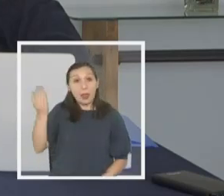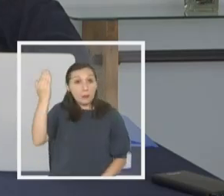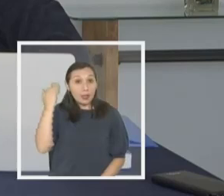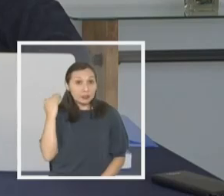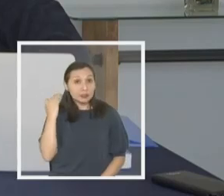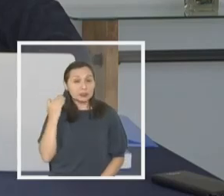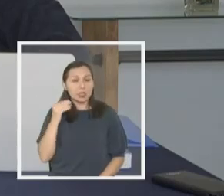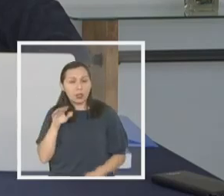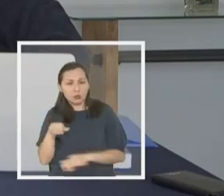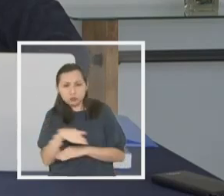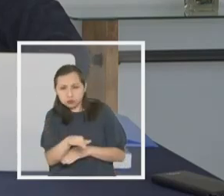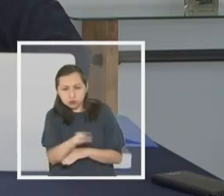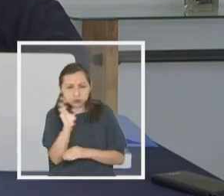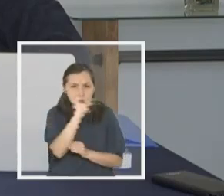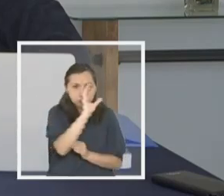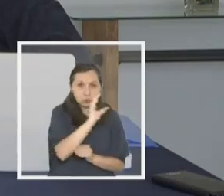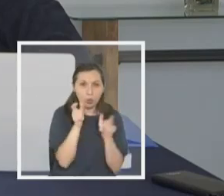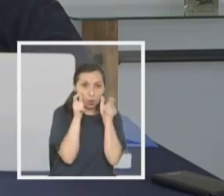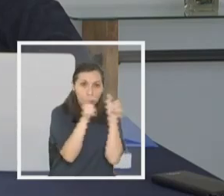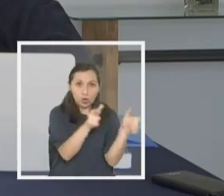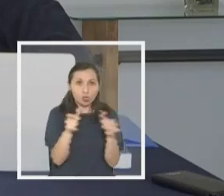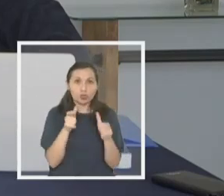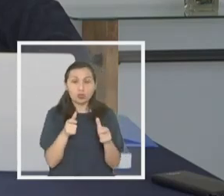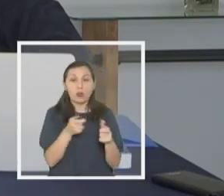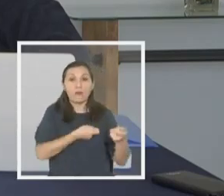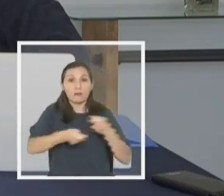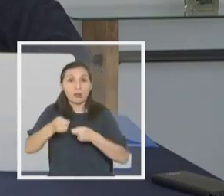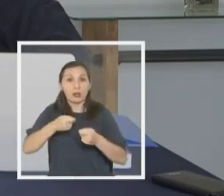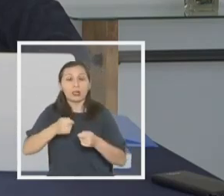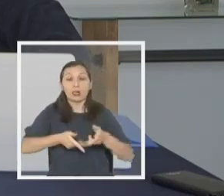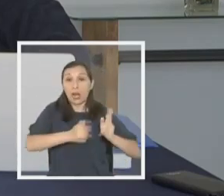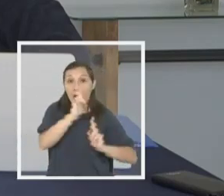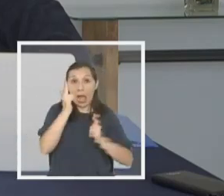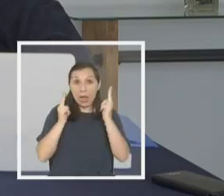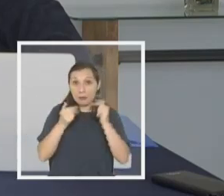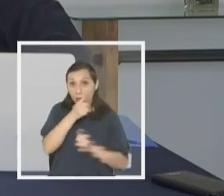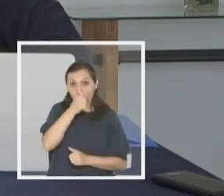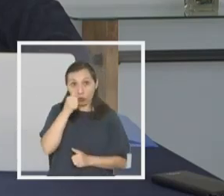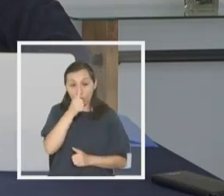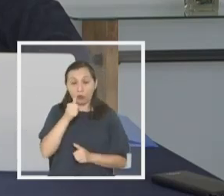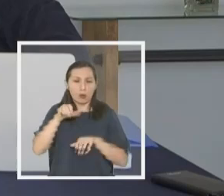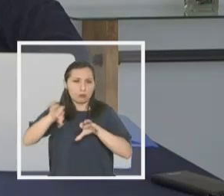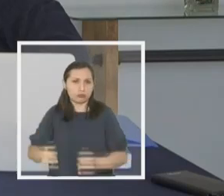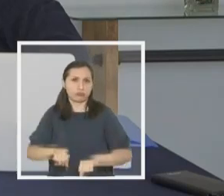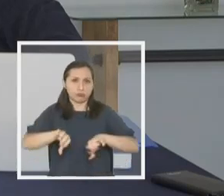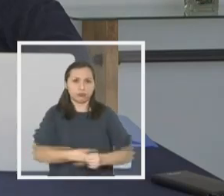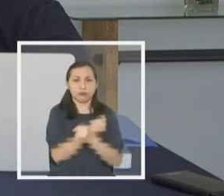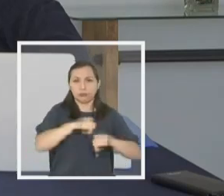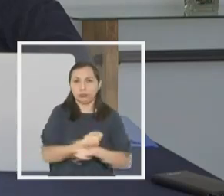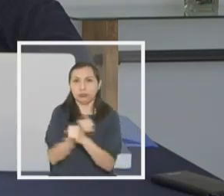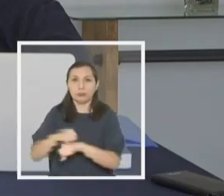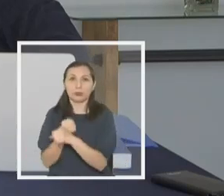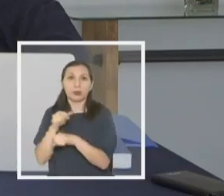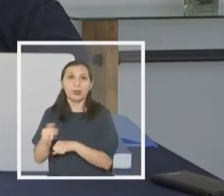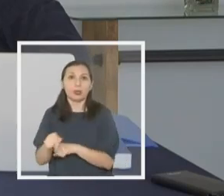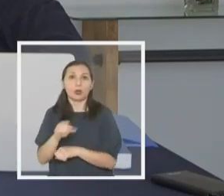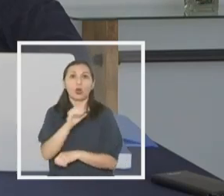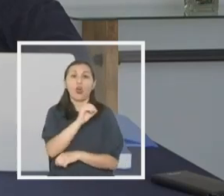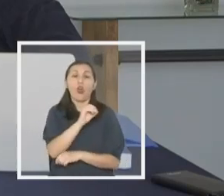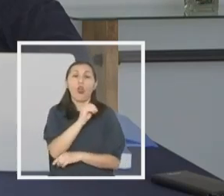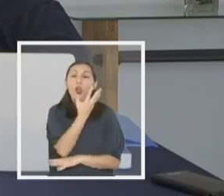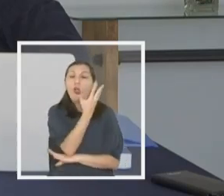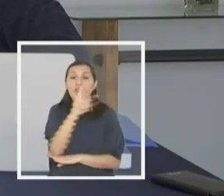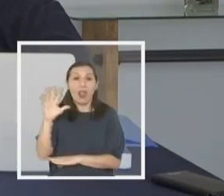pasada tuvimos un operativo de control de tráfico de armas y de drogas, en donde cayeron gente en